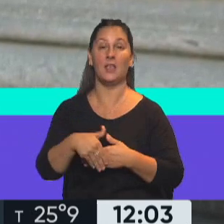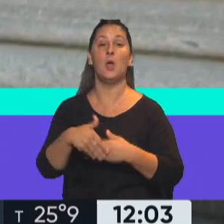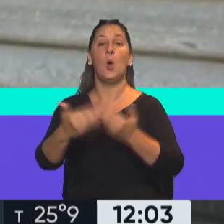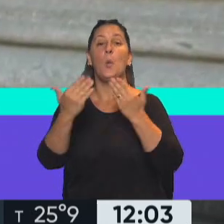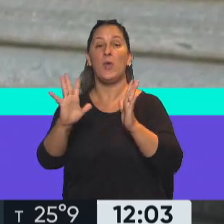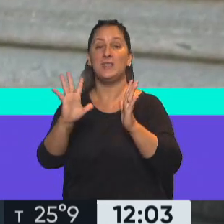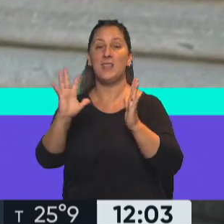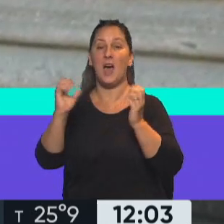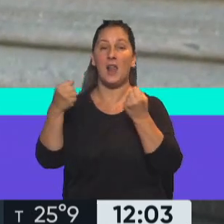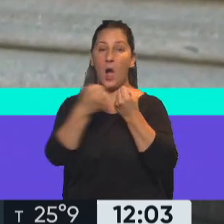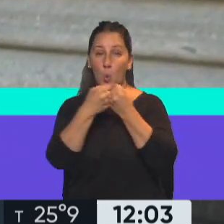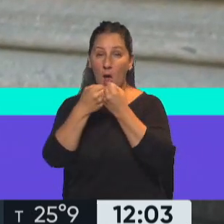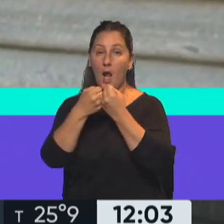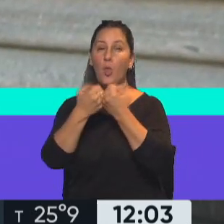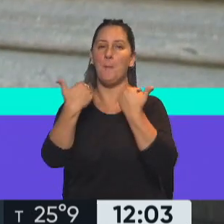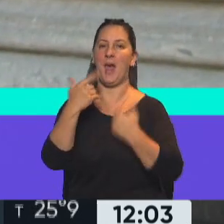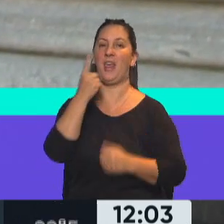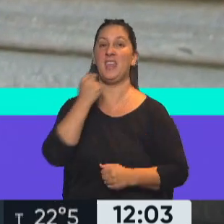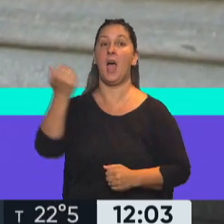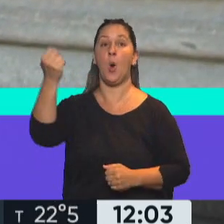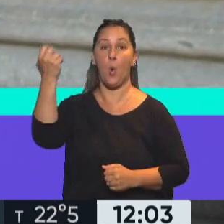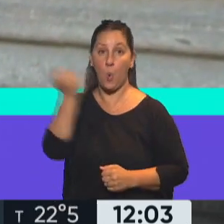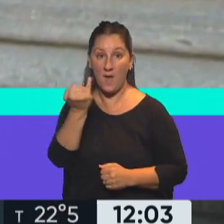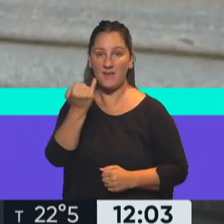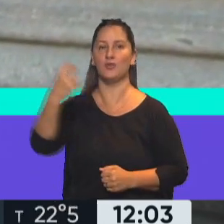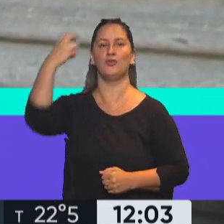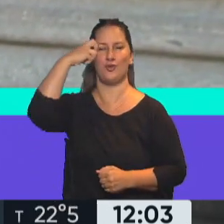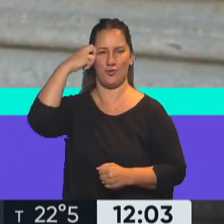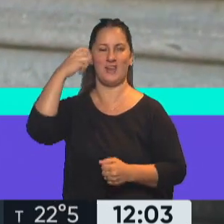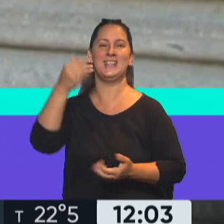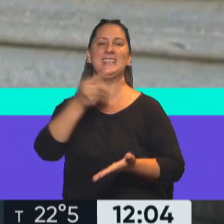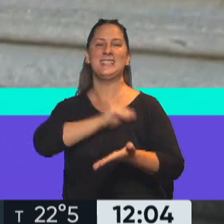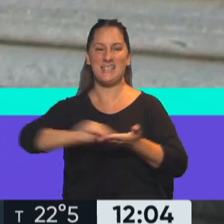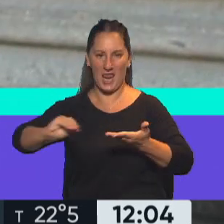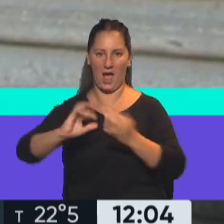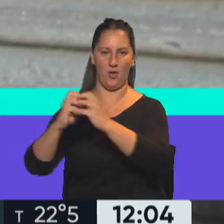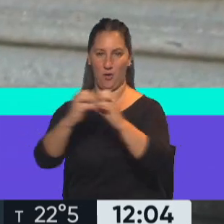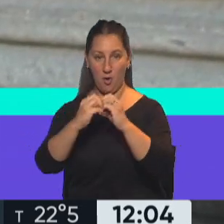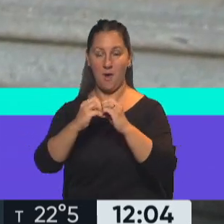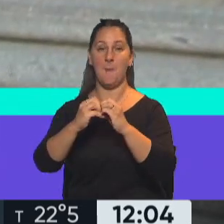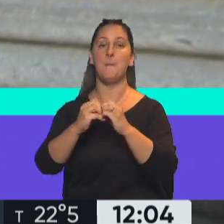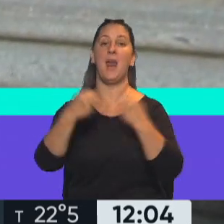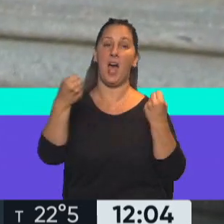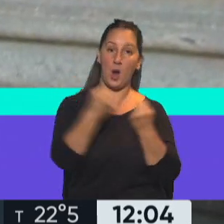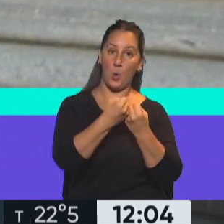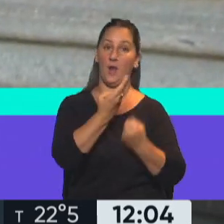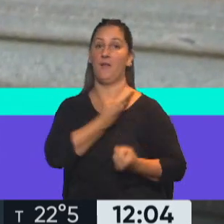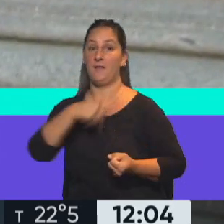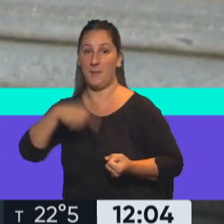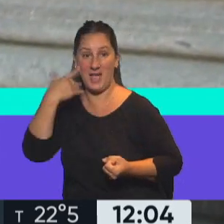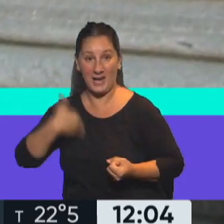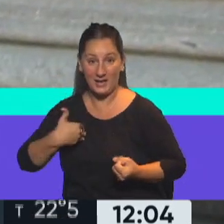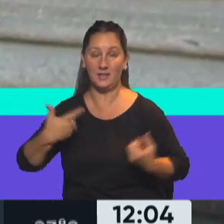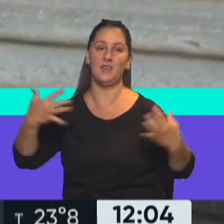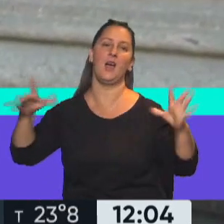acuerdo político parlamentario para que el jueves haya sesión en el Senado y se convierta en ley este acuerdo entre la Argentina y el Fondo